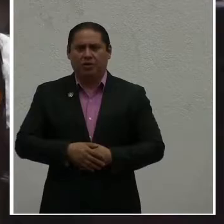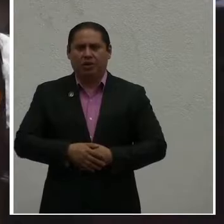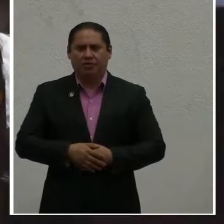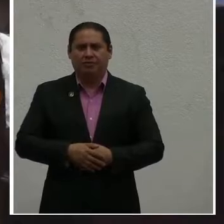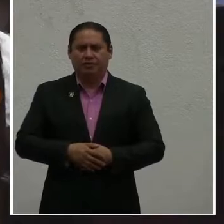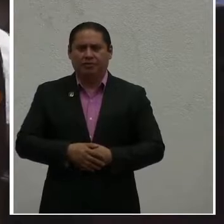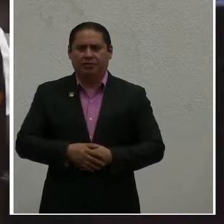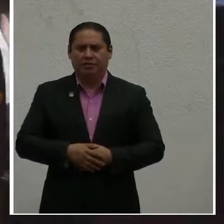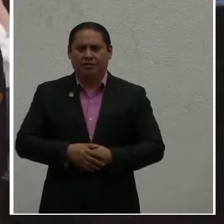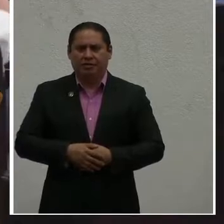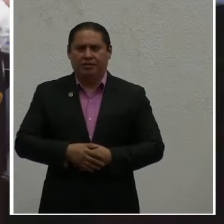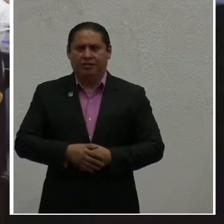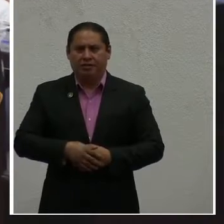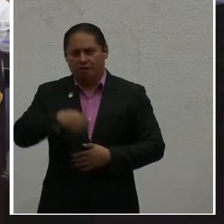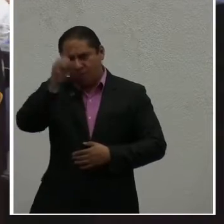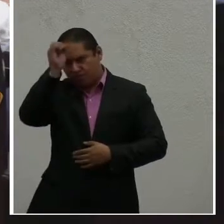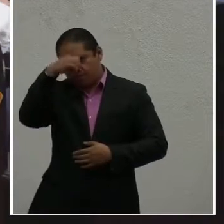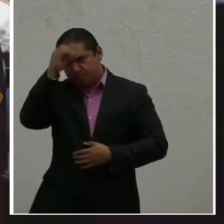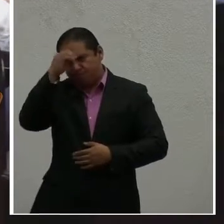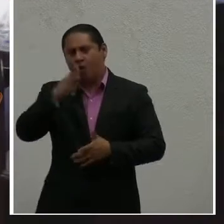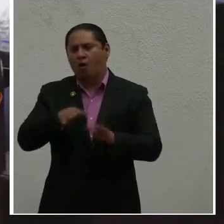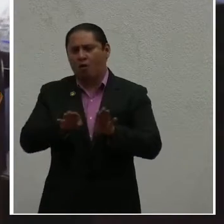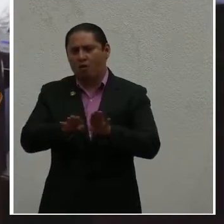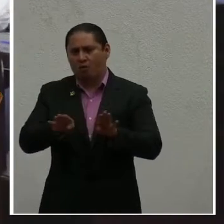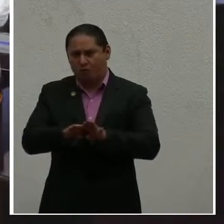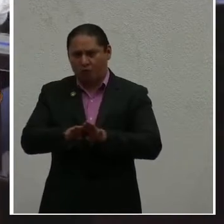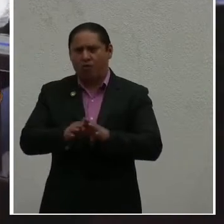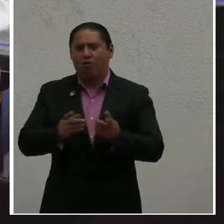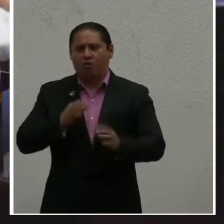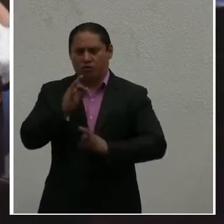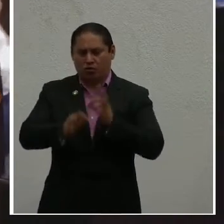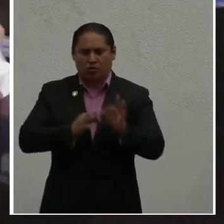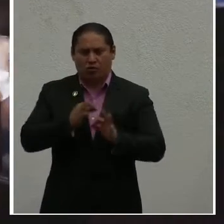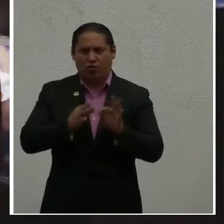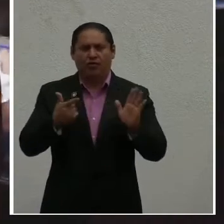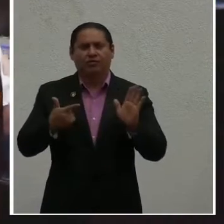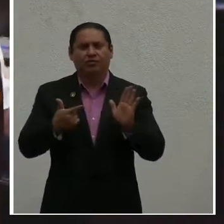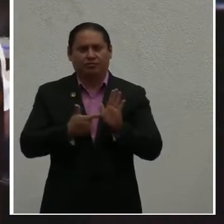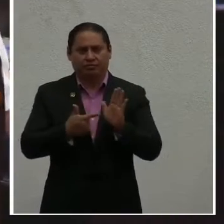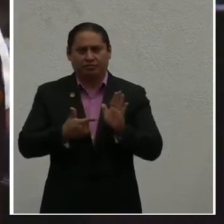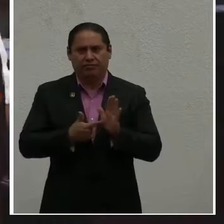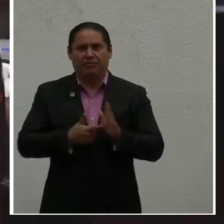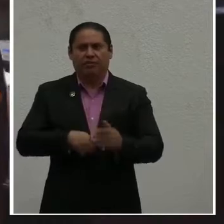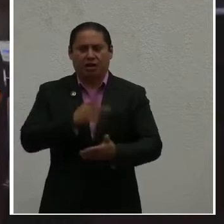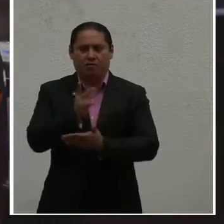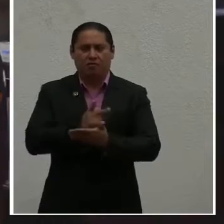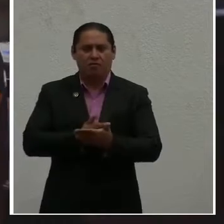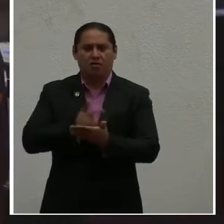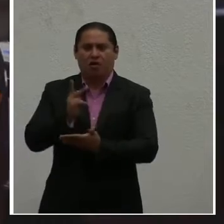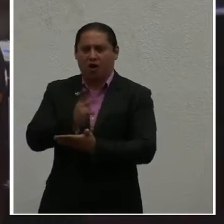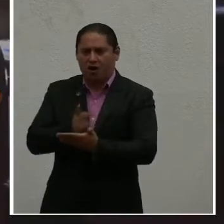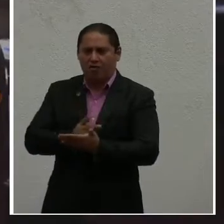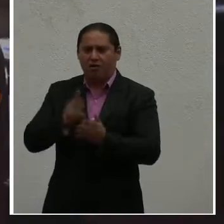la evaluación de nivel de cumplimiento del plan estatal y de los programas sectoriales